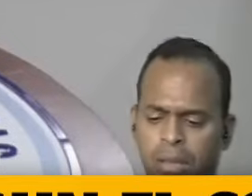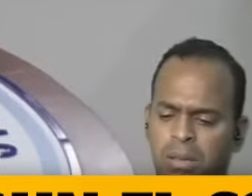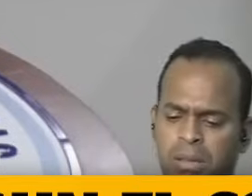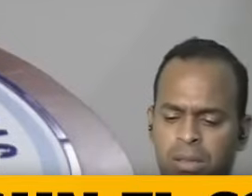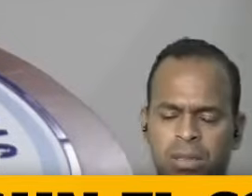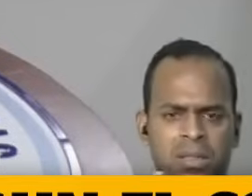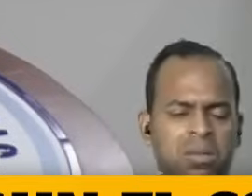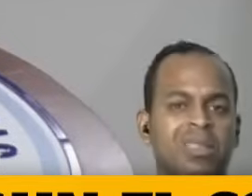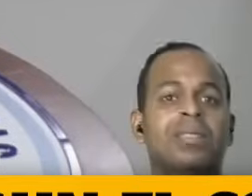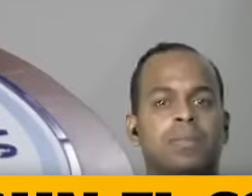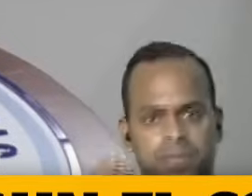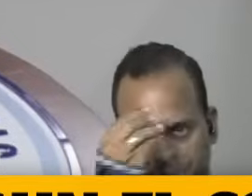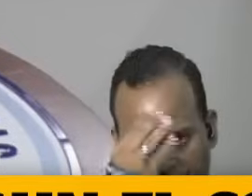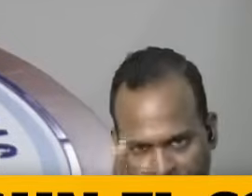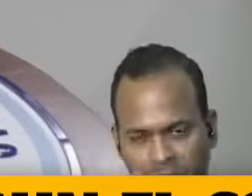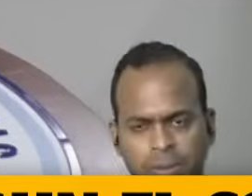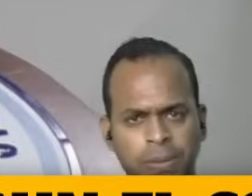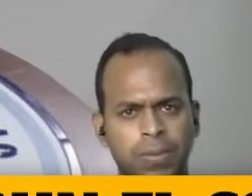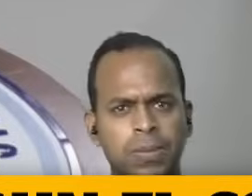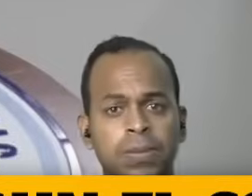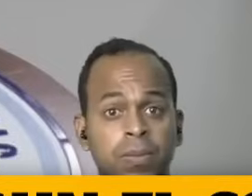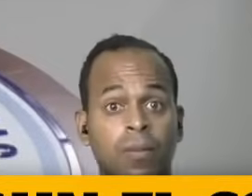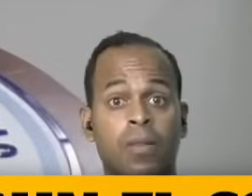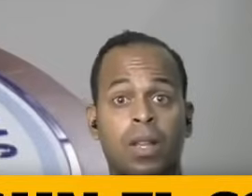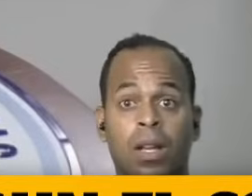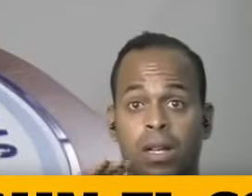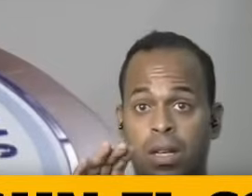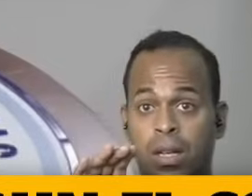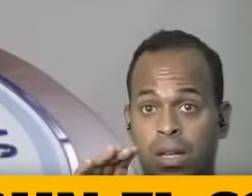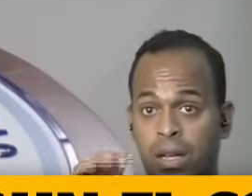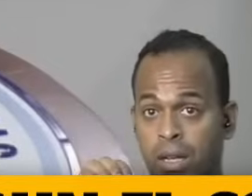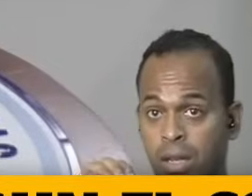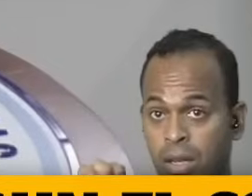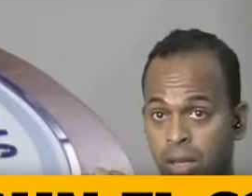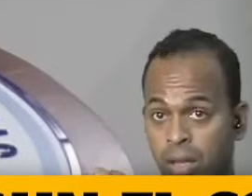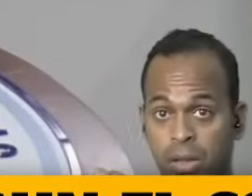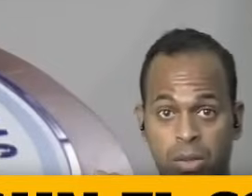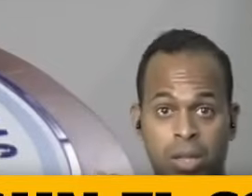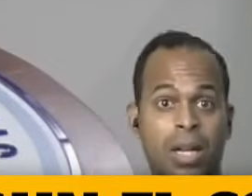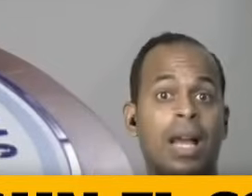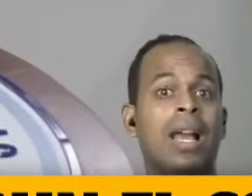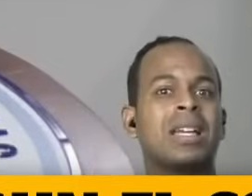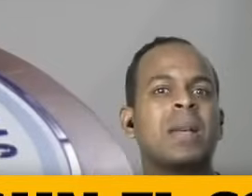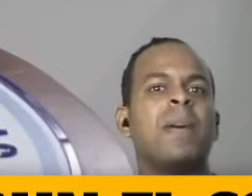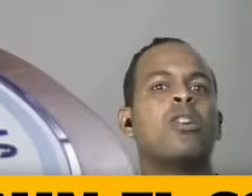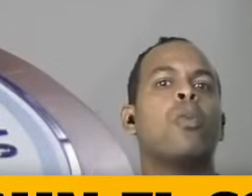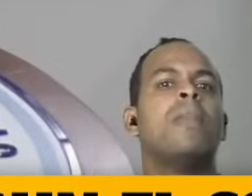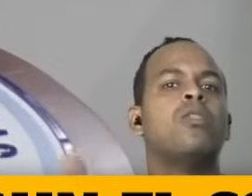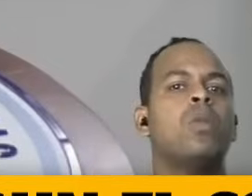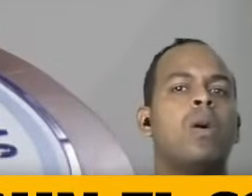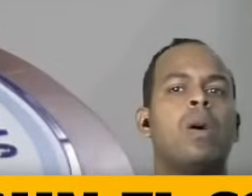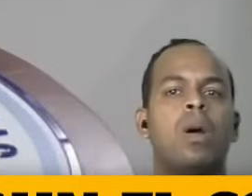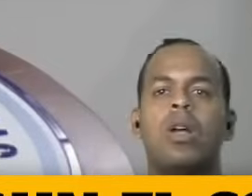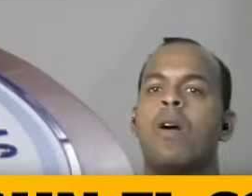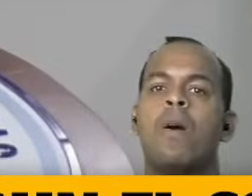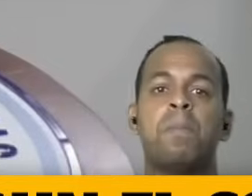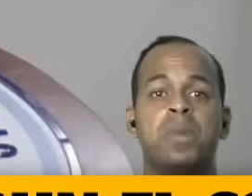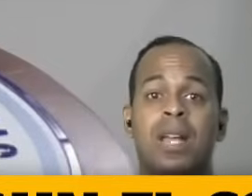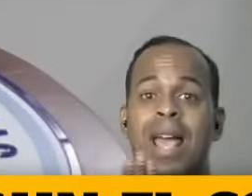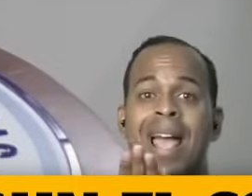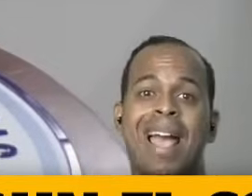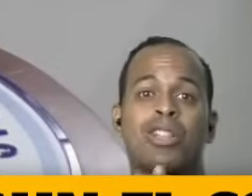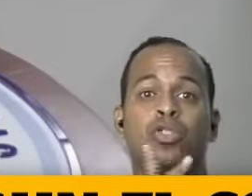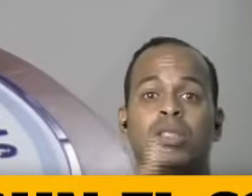lo siguiente. El Centro de Operaciones de Emergencia tenía el país completo bajo alerta, incluyendo unas 14 provincias en alerta